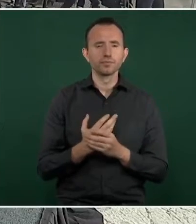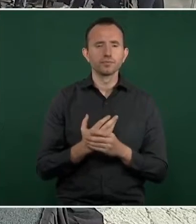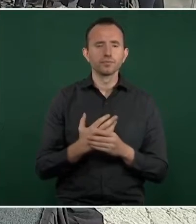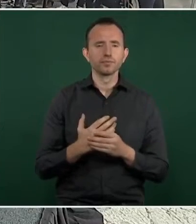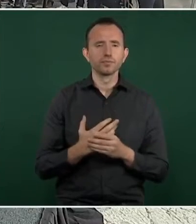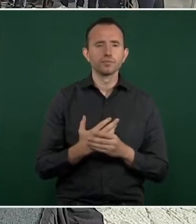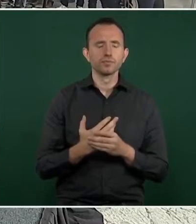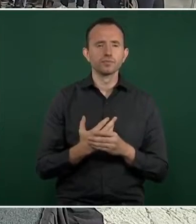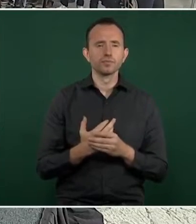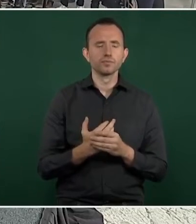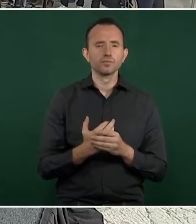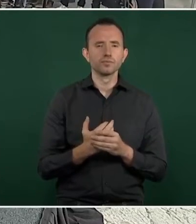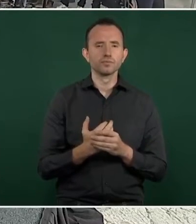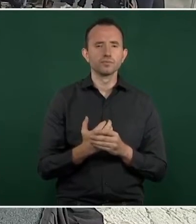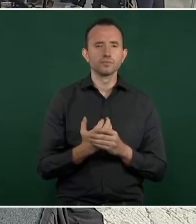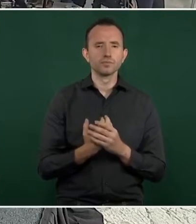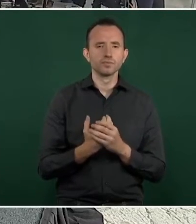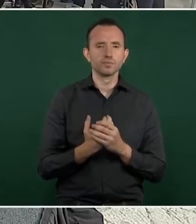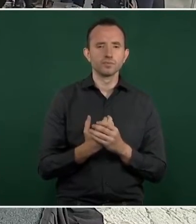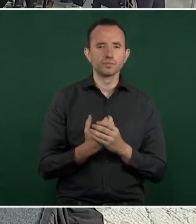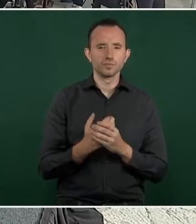Esa queda pendiente.